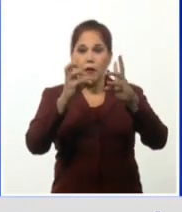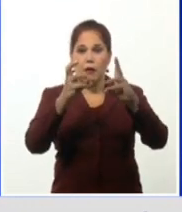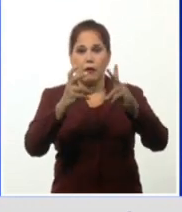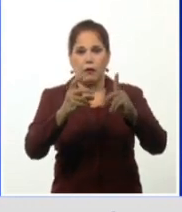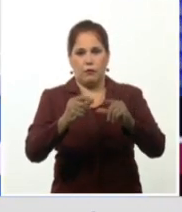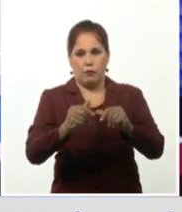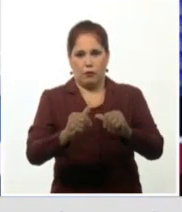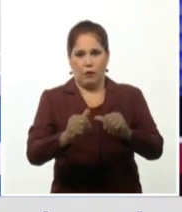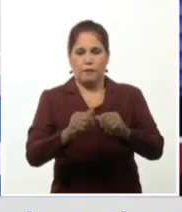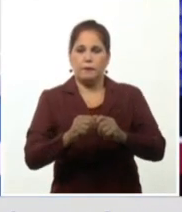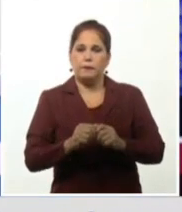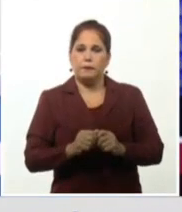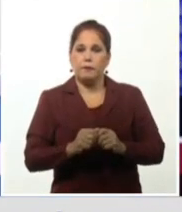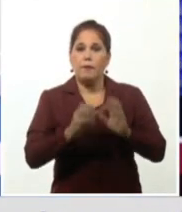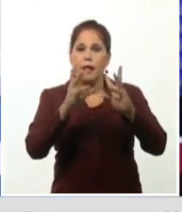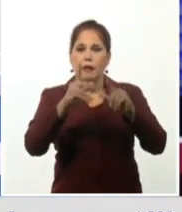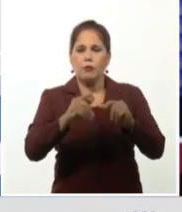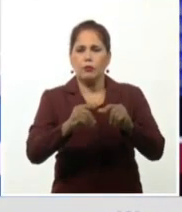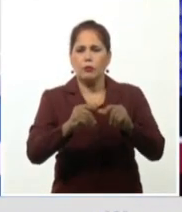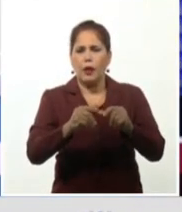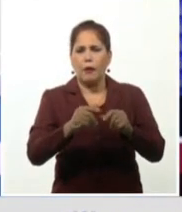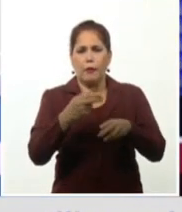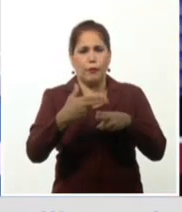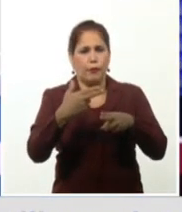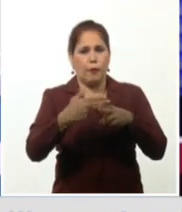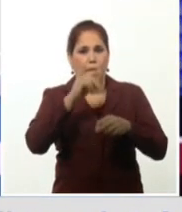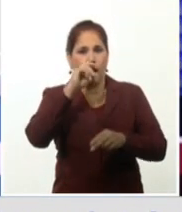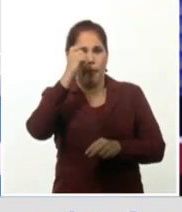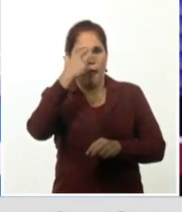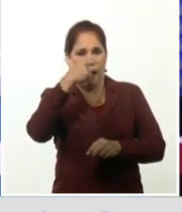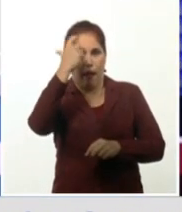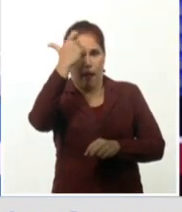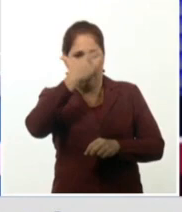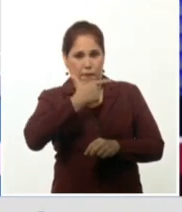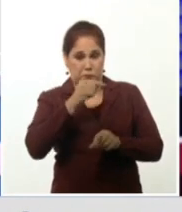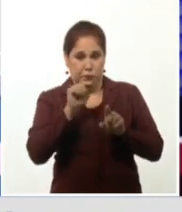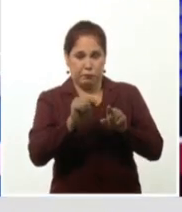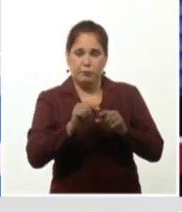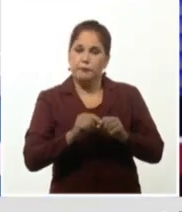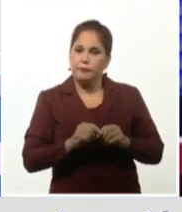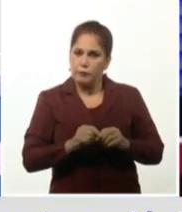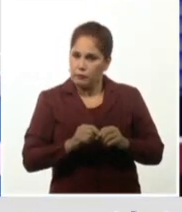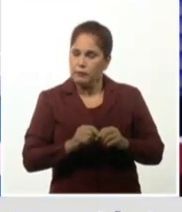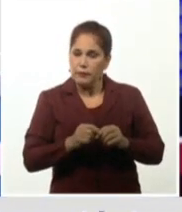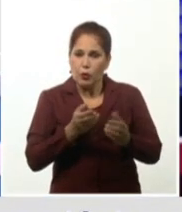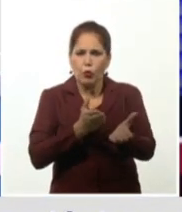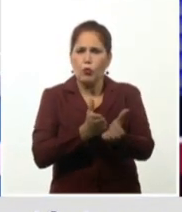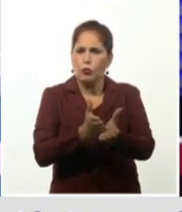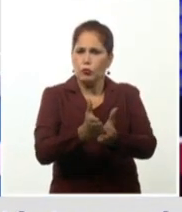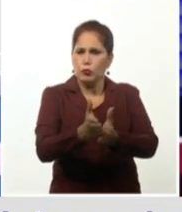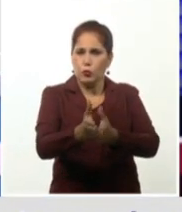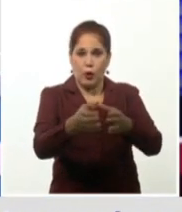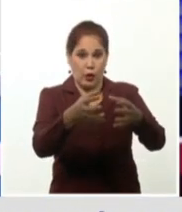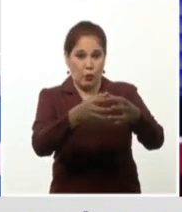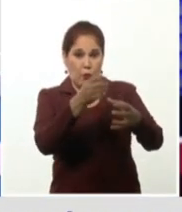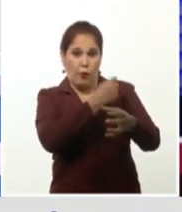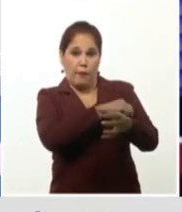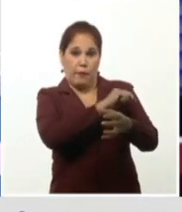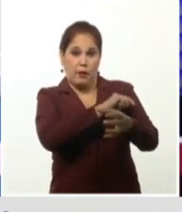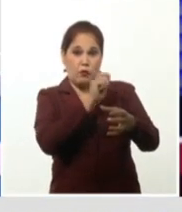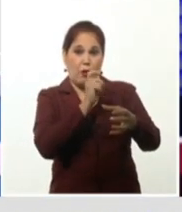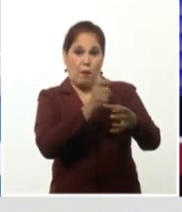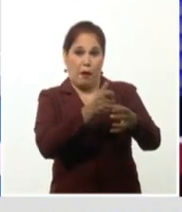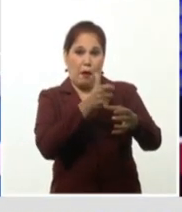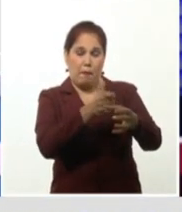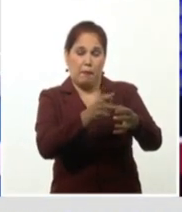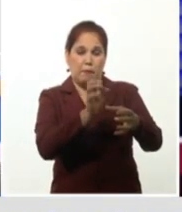los resultados de Abdala, que han favorecido la estrategia cubana de avanzar con este candidato vacunal en